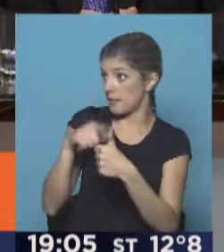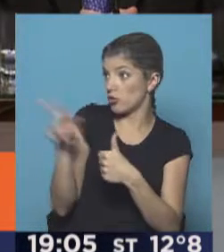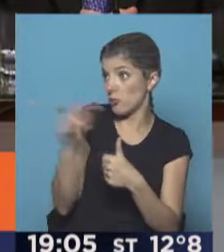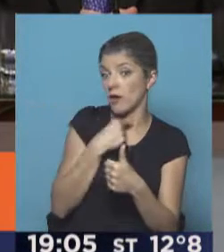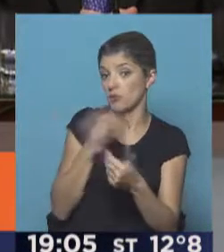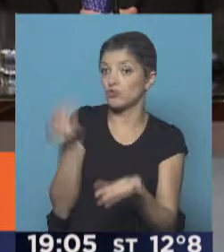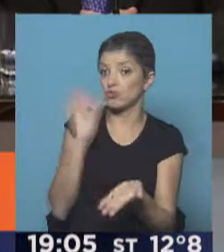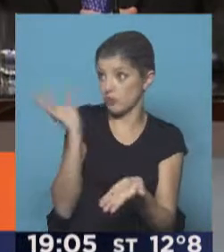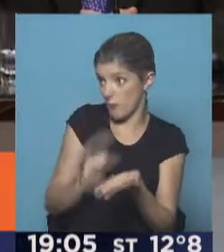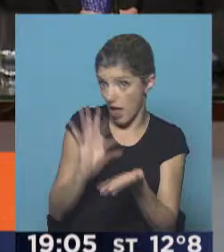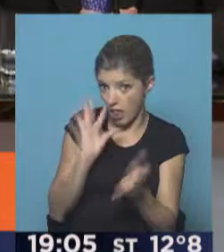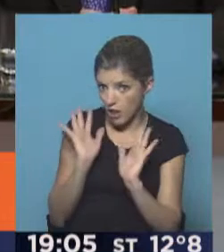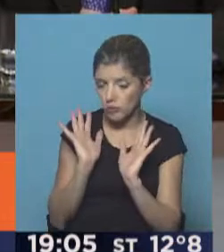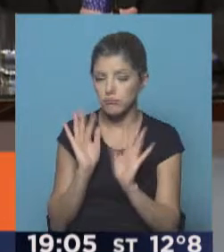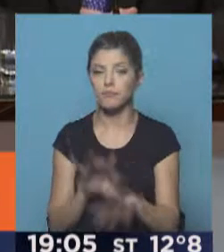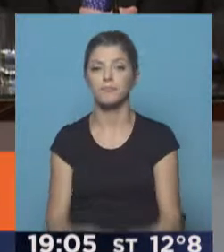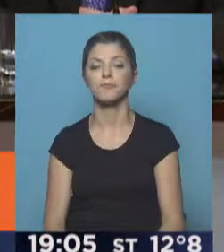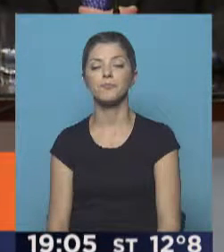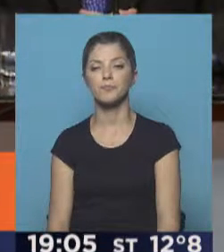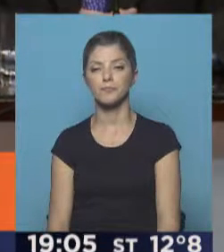ampliar, Juanjo,